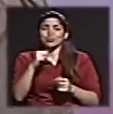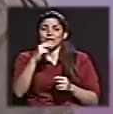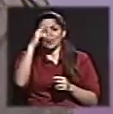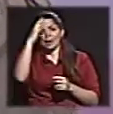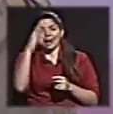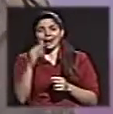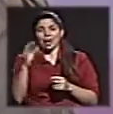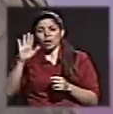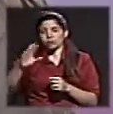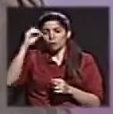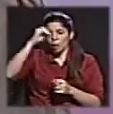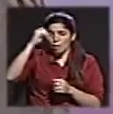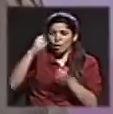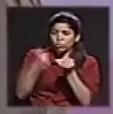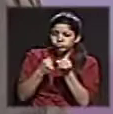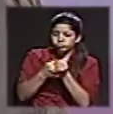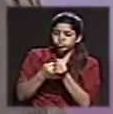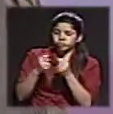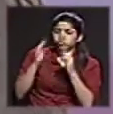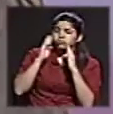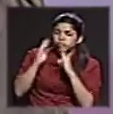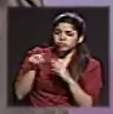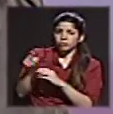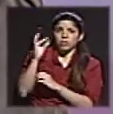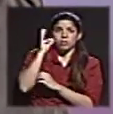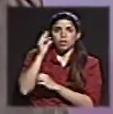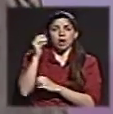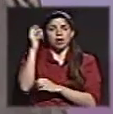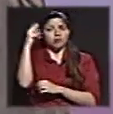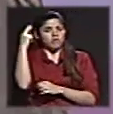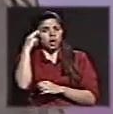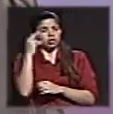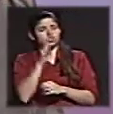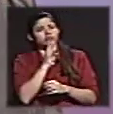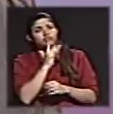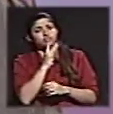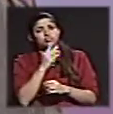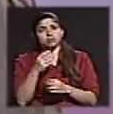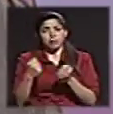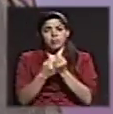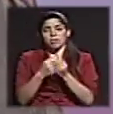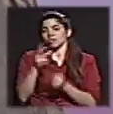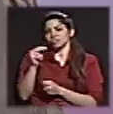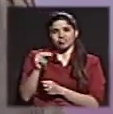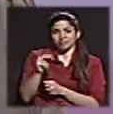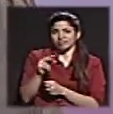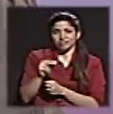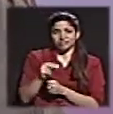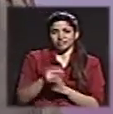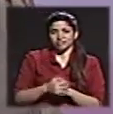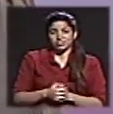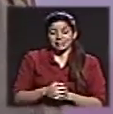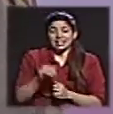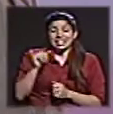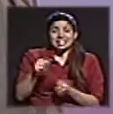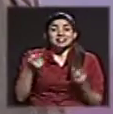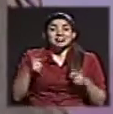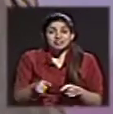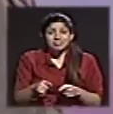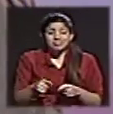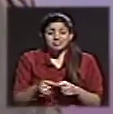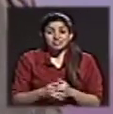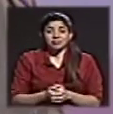del aporte, digamos, racional que puede aportar una mujer, ¿verdad? Y eso es